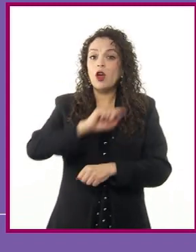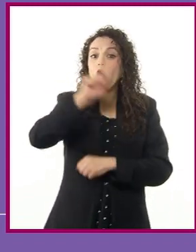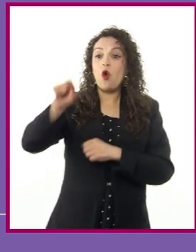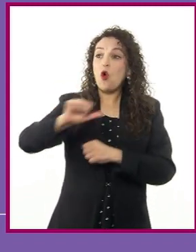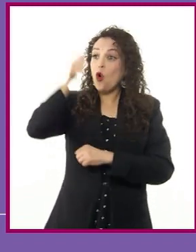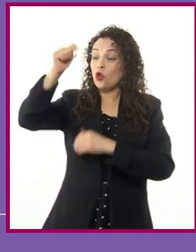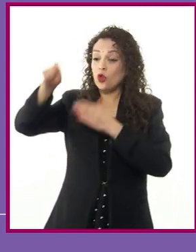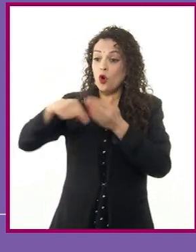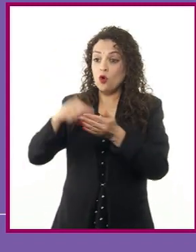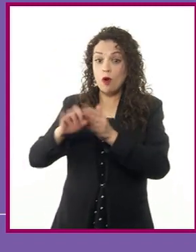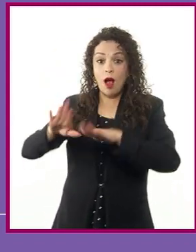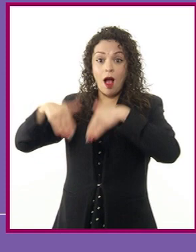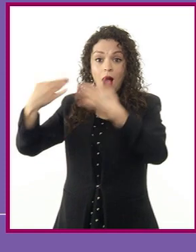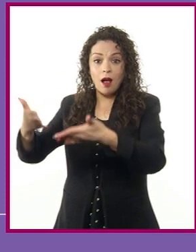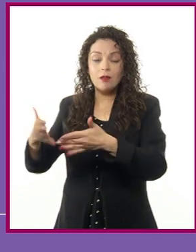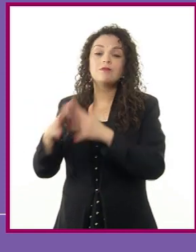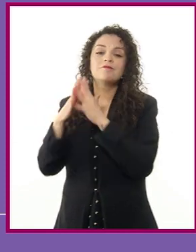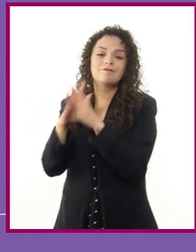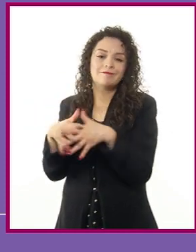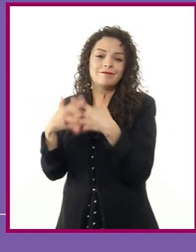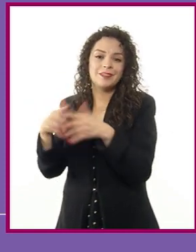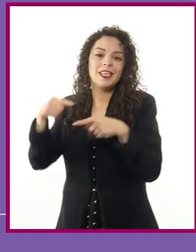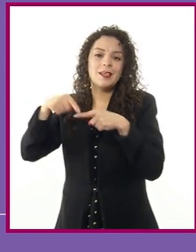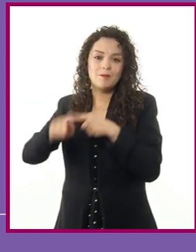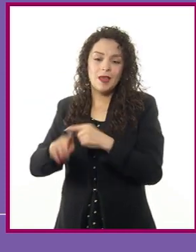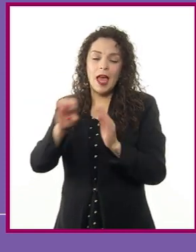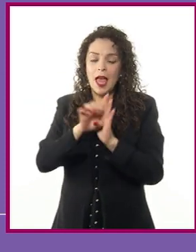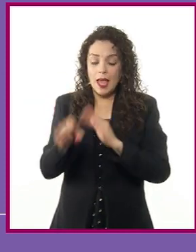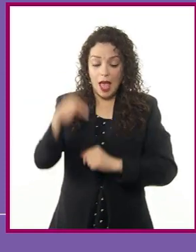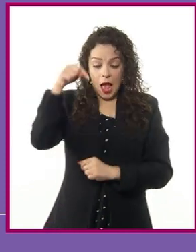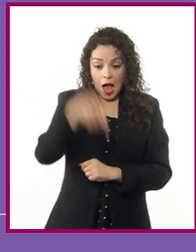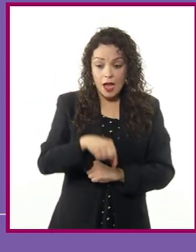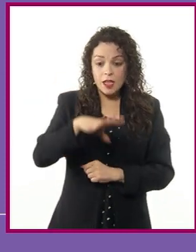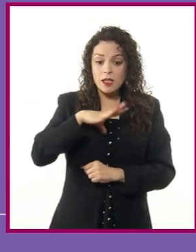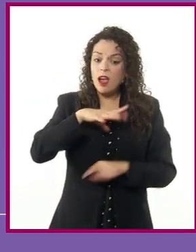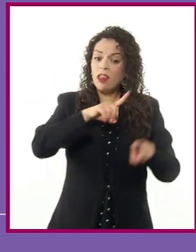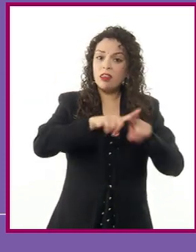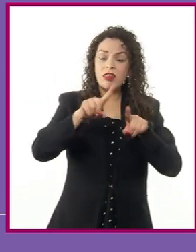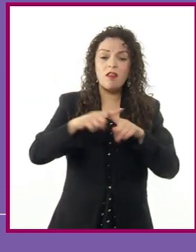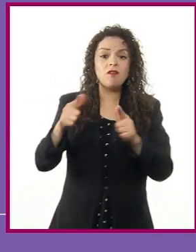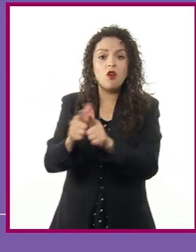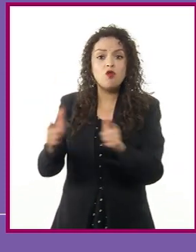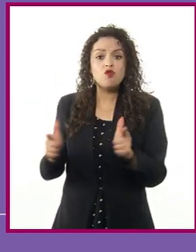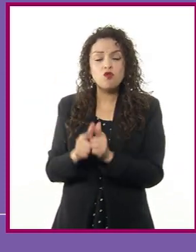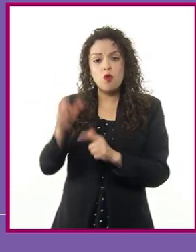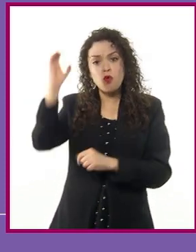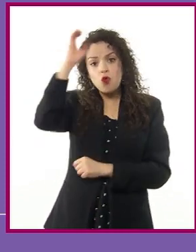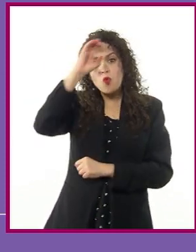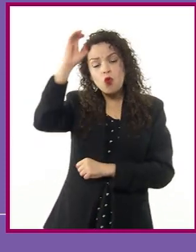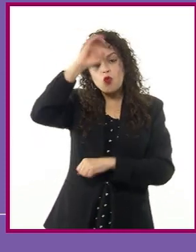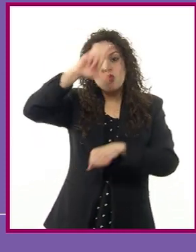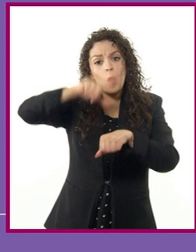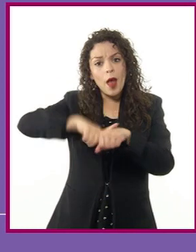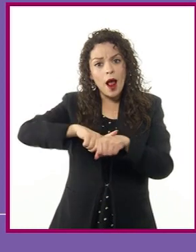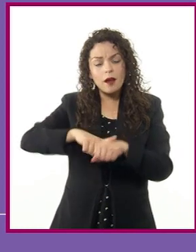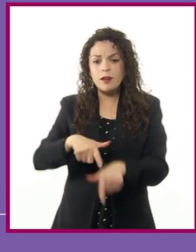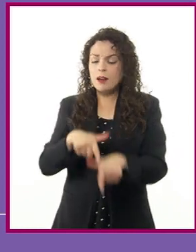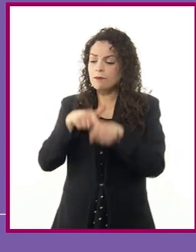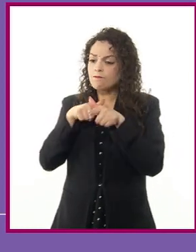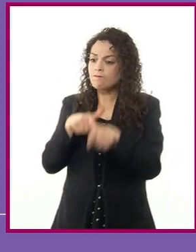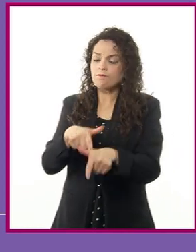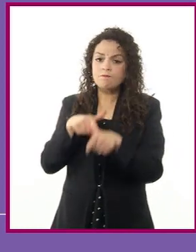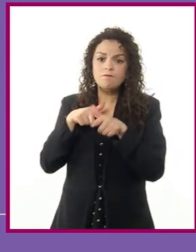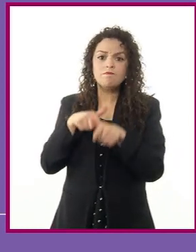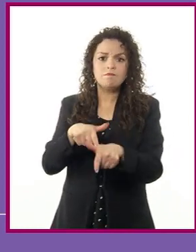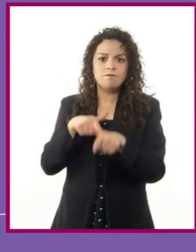Por ejemplo, en nuestro territorio encontramos diferentes grupos culturales que coexisten e